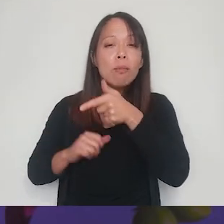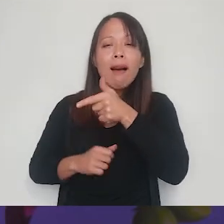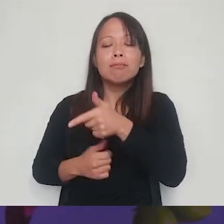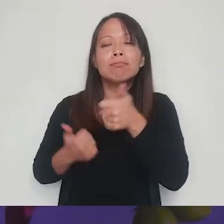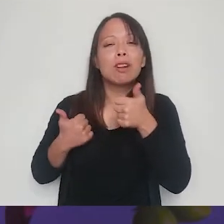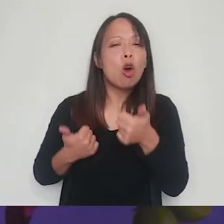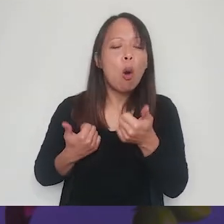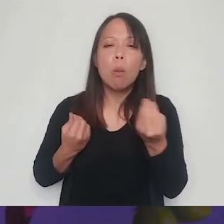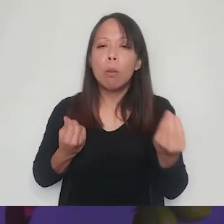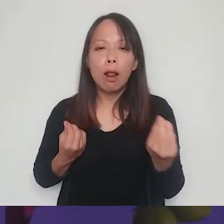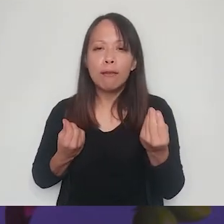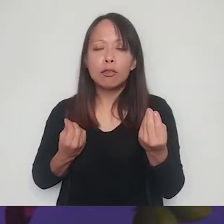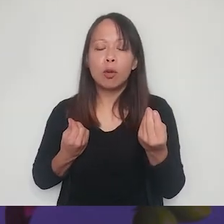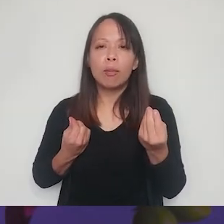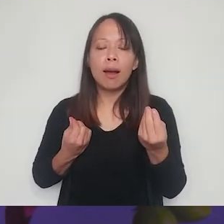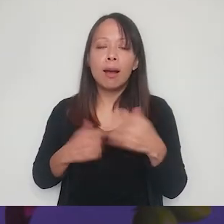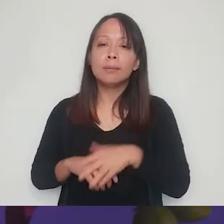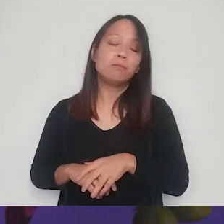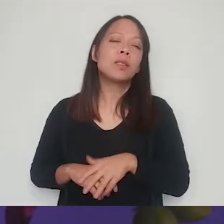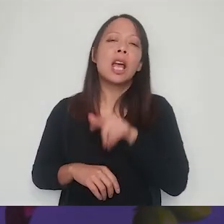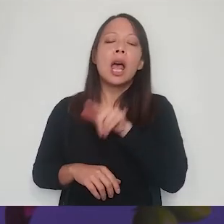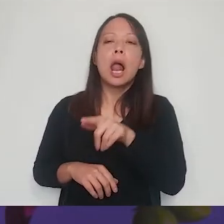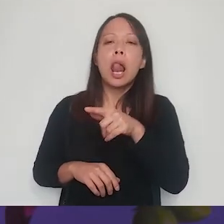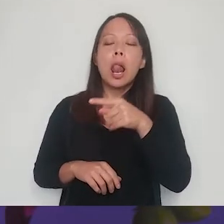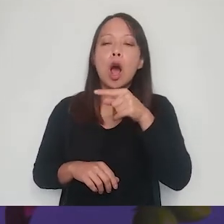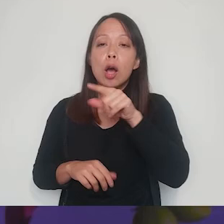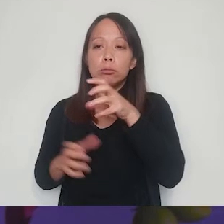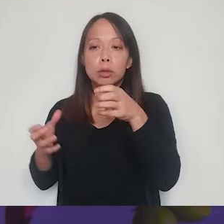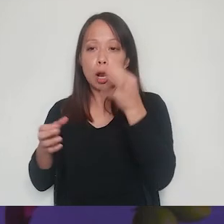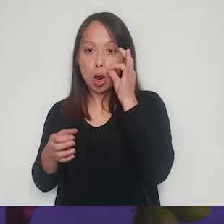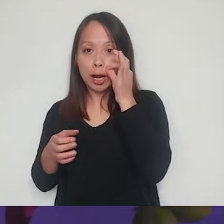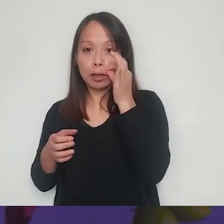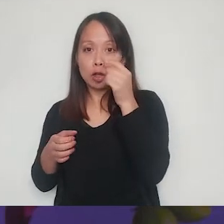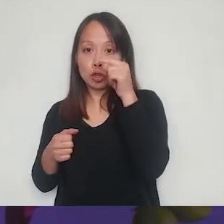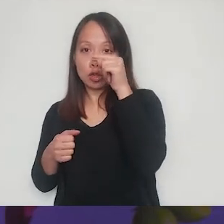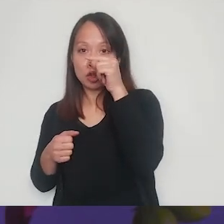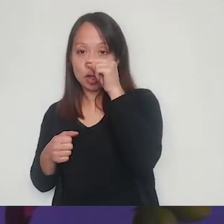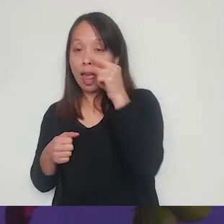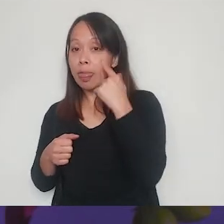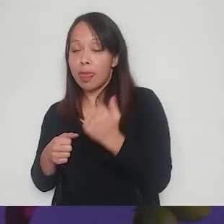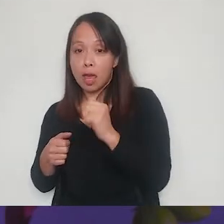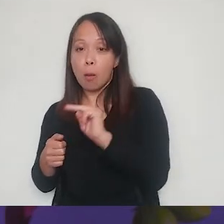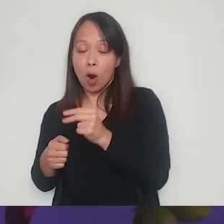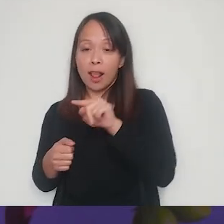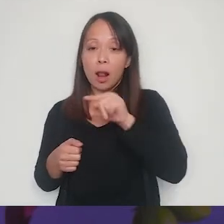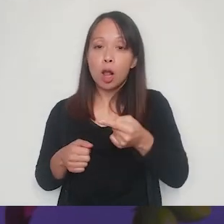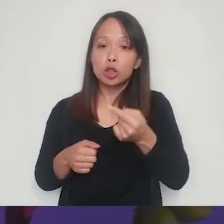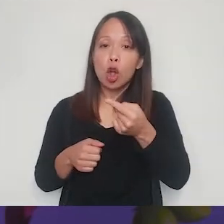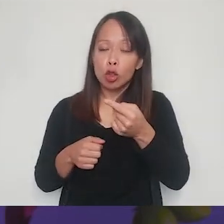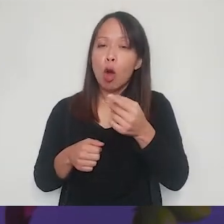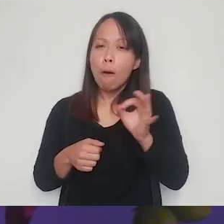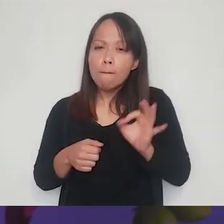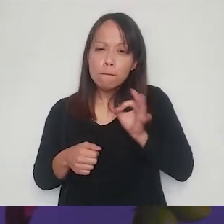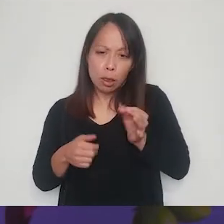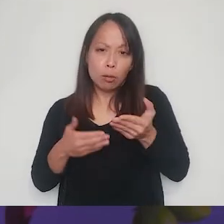tipo Spinraza en dosis subóptima, los tratados con valproico solo mueren a los 7 días, los otros sobreviven y los que